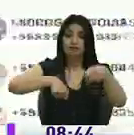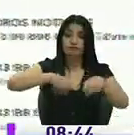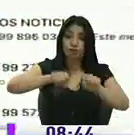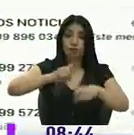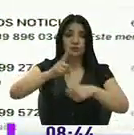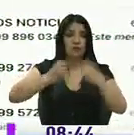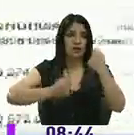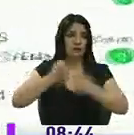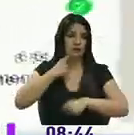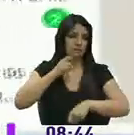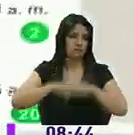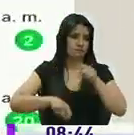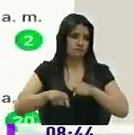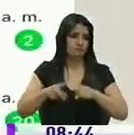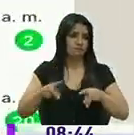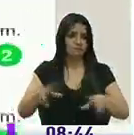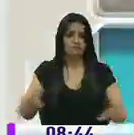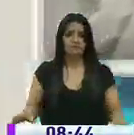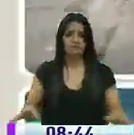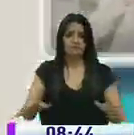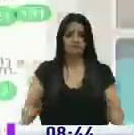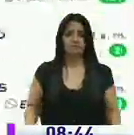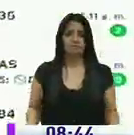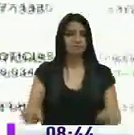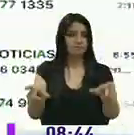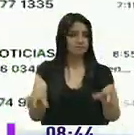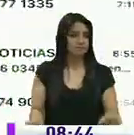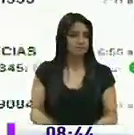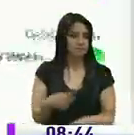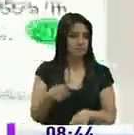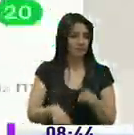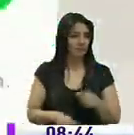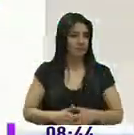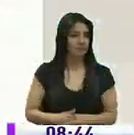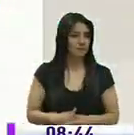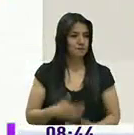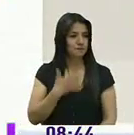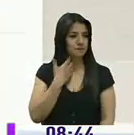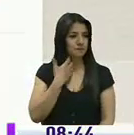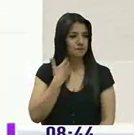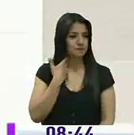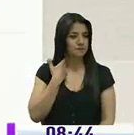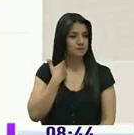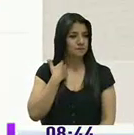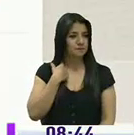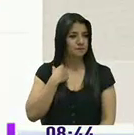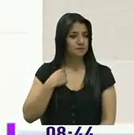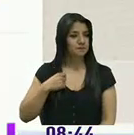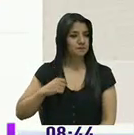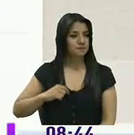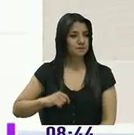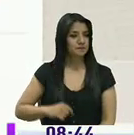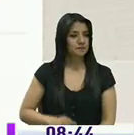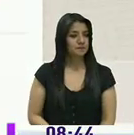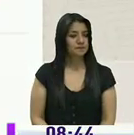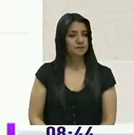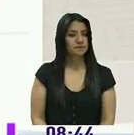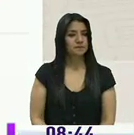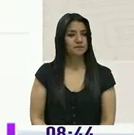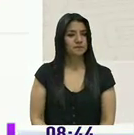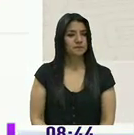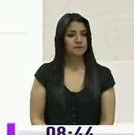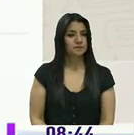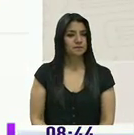zambrano está bien es que pero es que maestro no hay nada que hacer oye